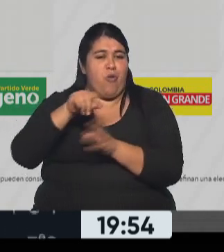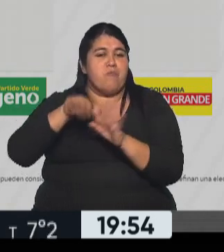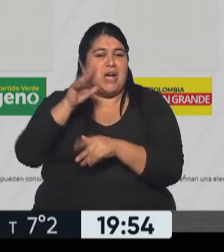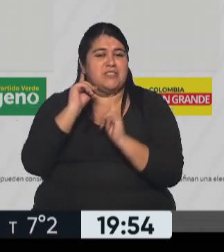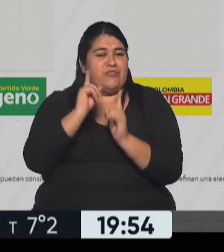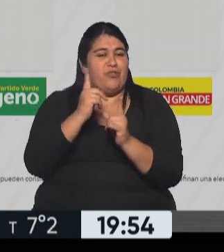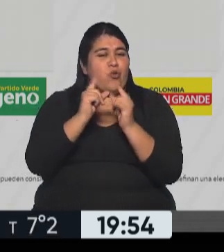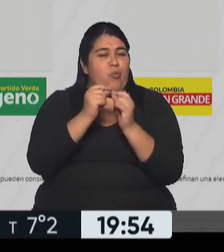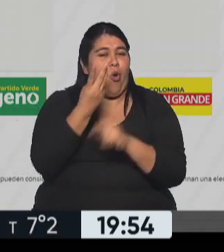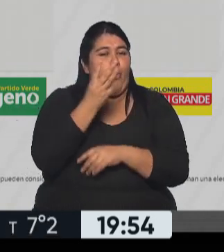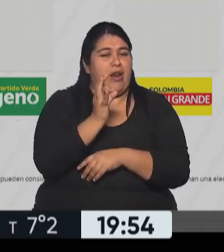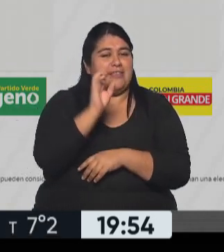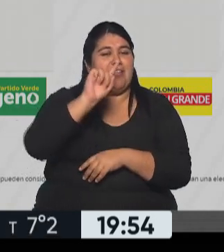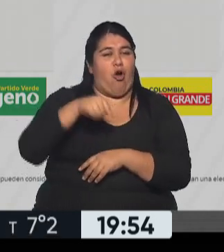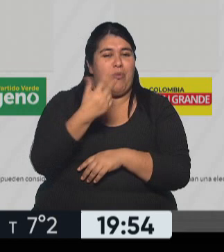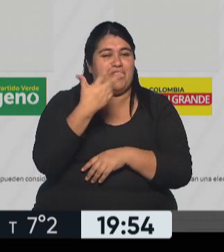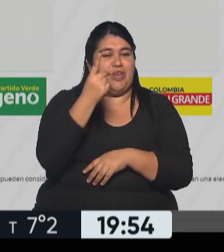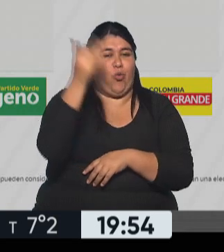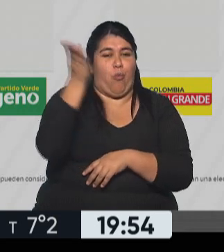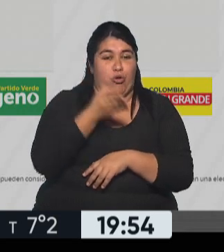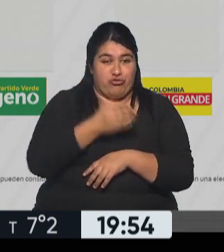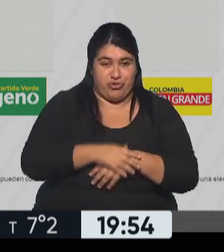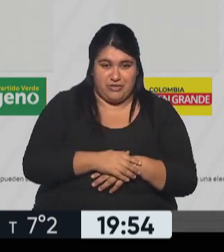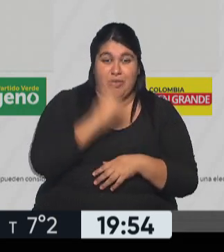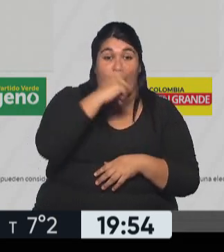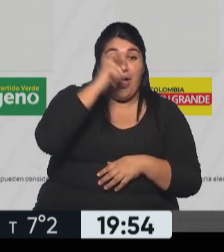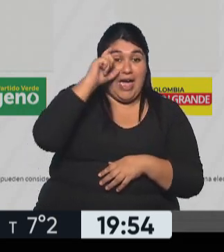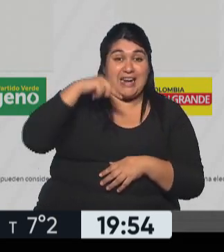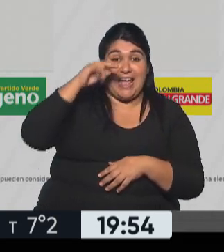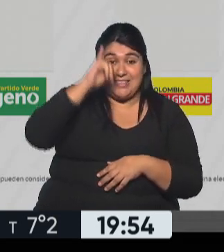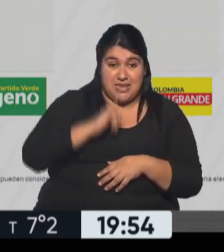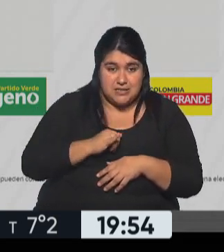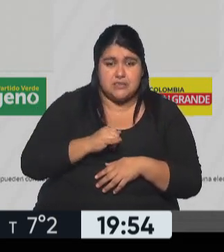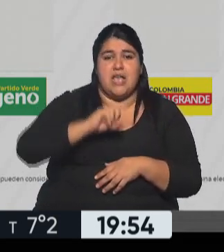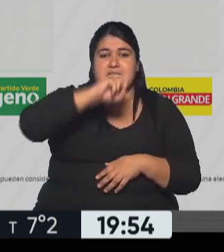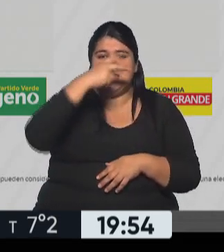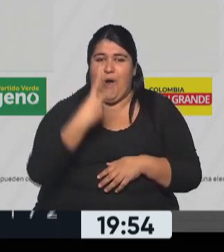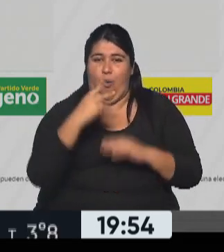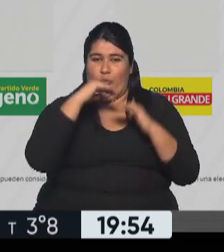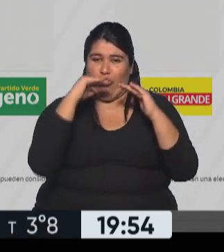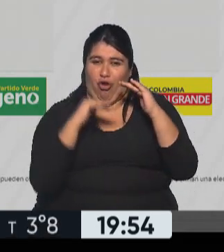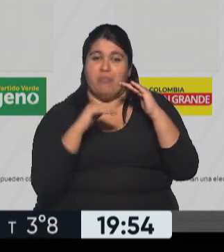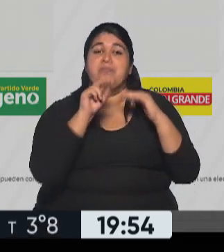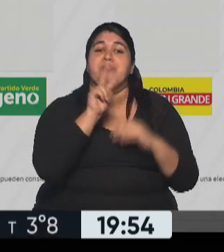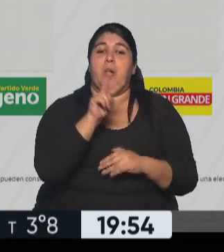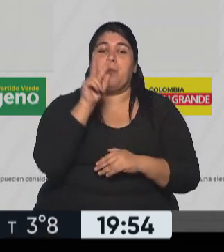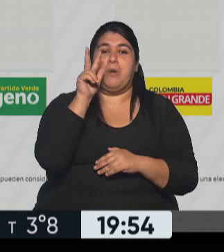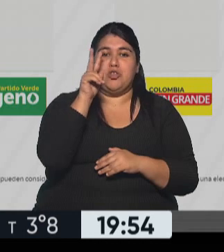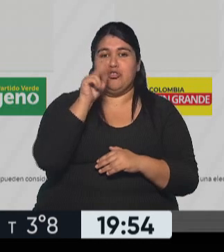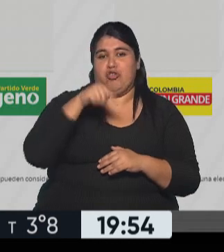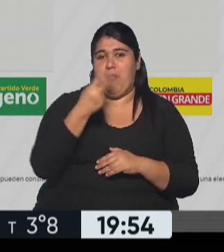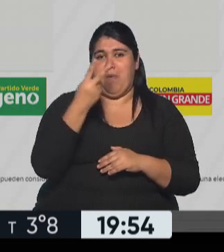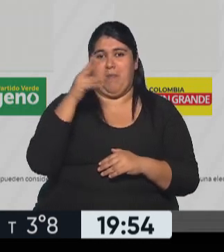40% 40,31 rodolfo hernández queda en el segundo lugar este magnate